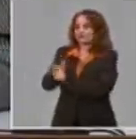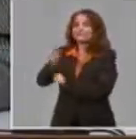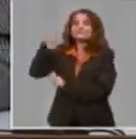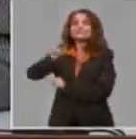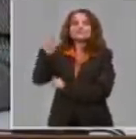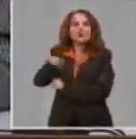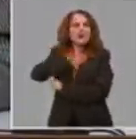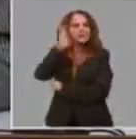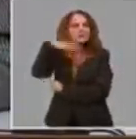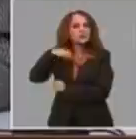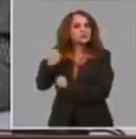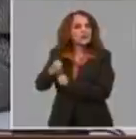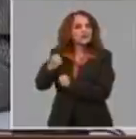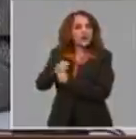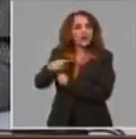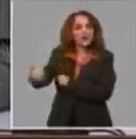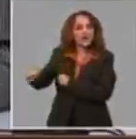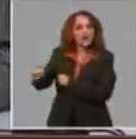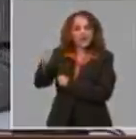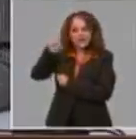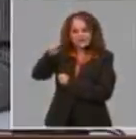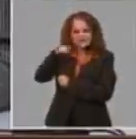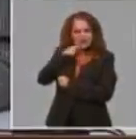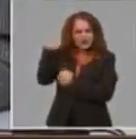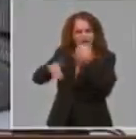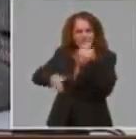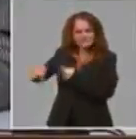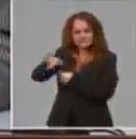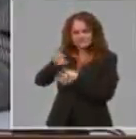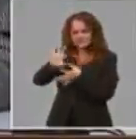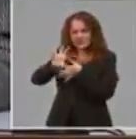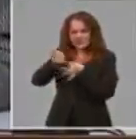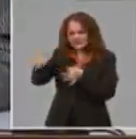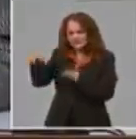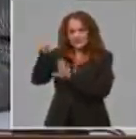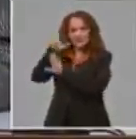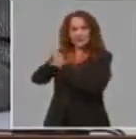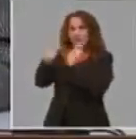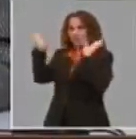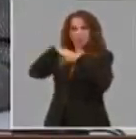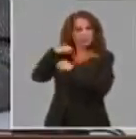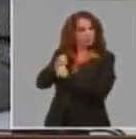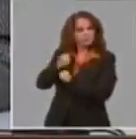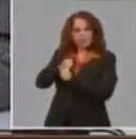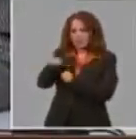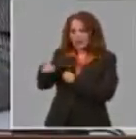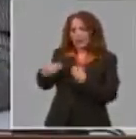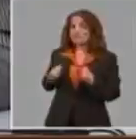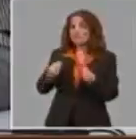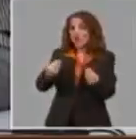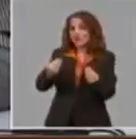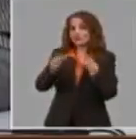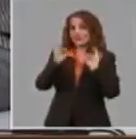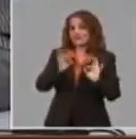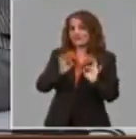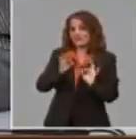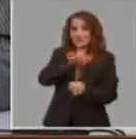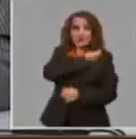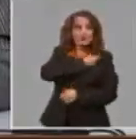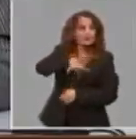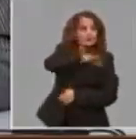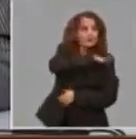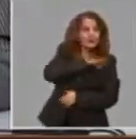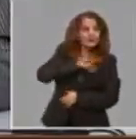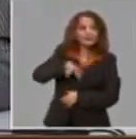belgrado estoy en este tipo de manifestación no trabaja no aporta socialmente nada a la población